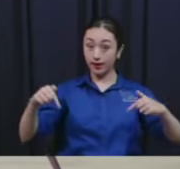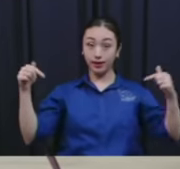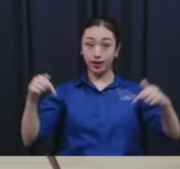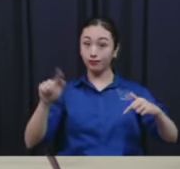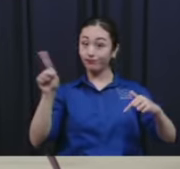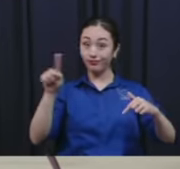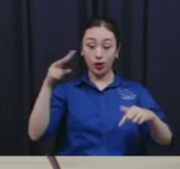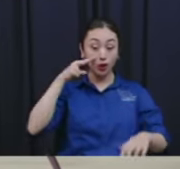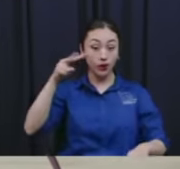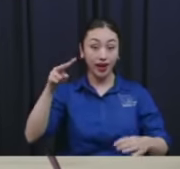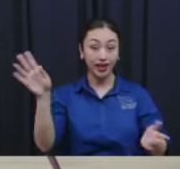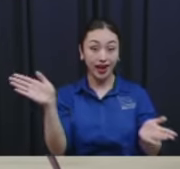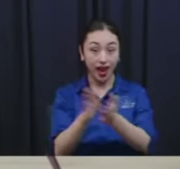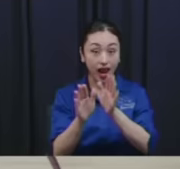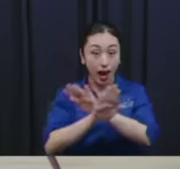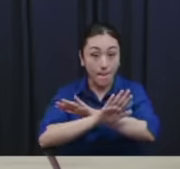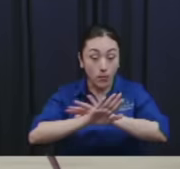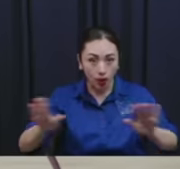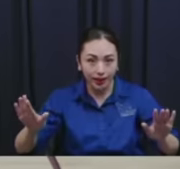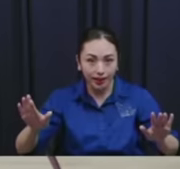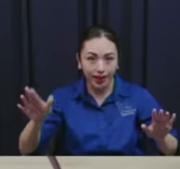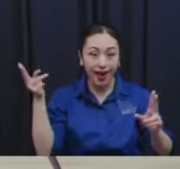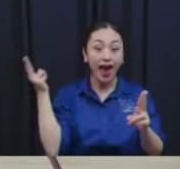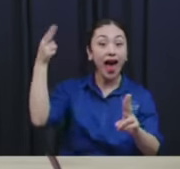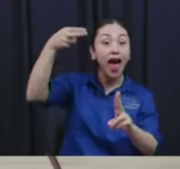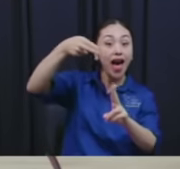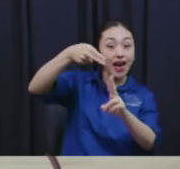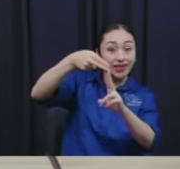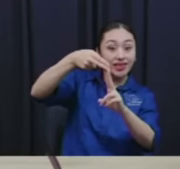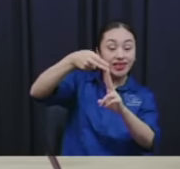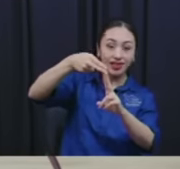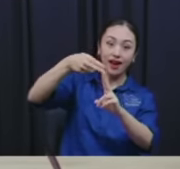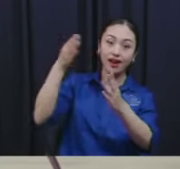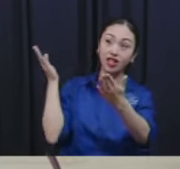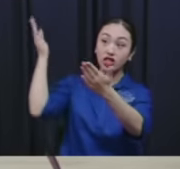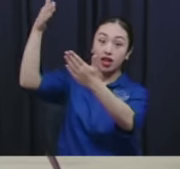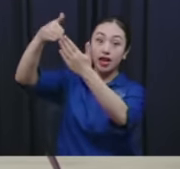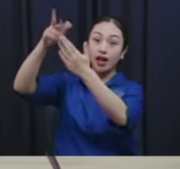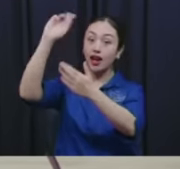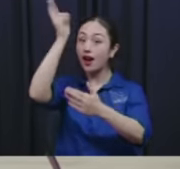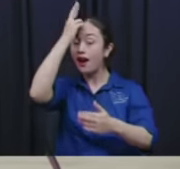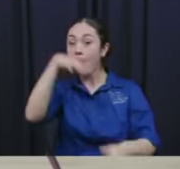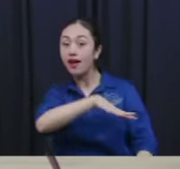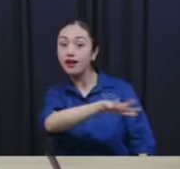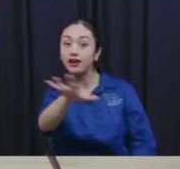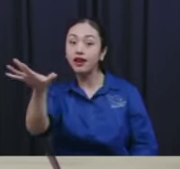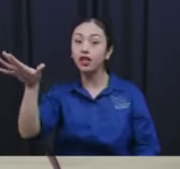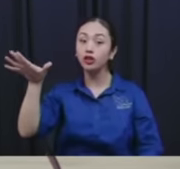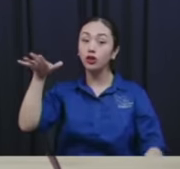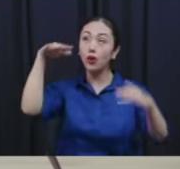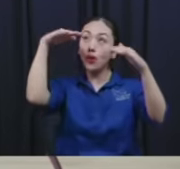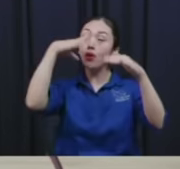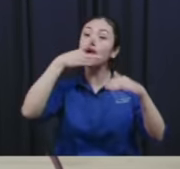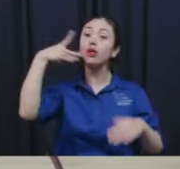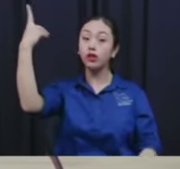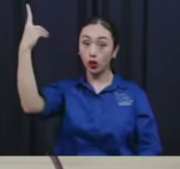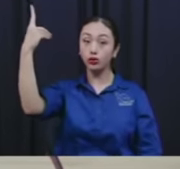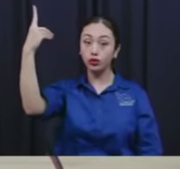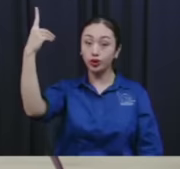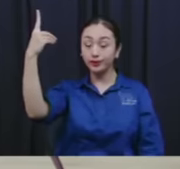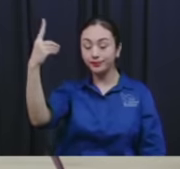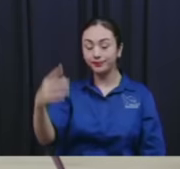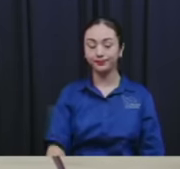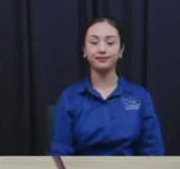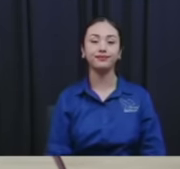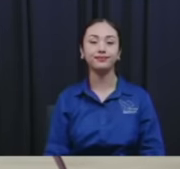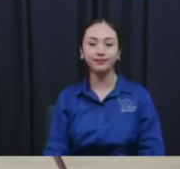verán la muerte hasta que vean el reino de Dios venido con poder porque se acerca Quizá el señor en su misericordia también nos lleve a